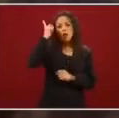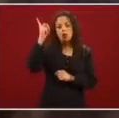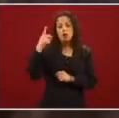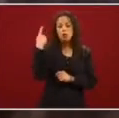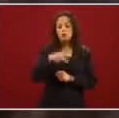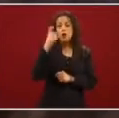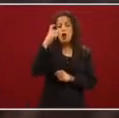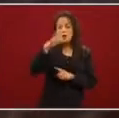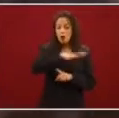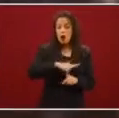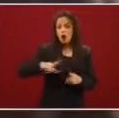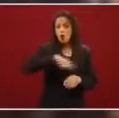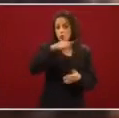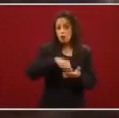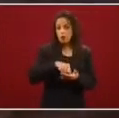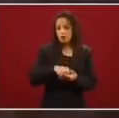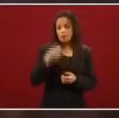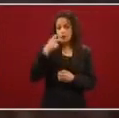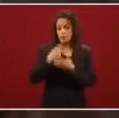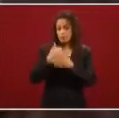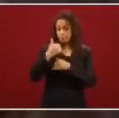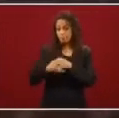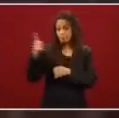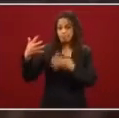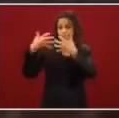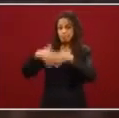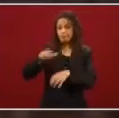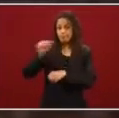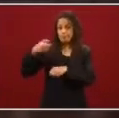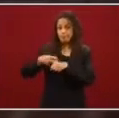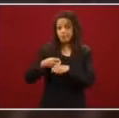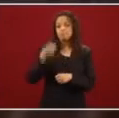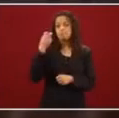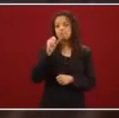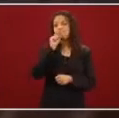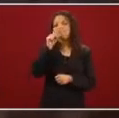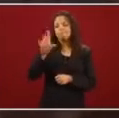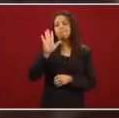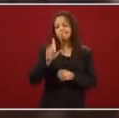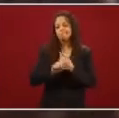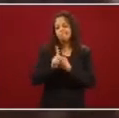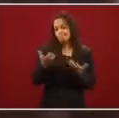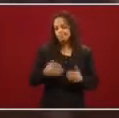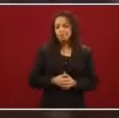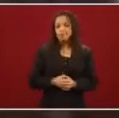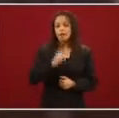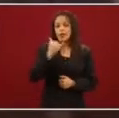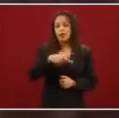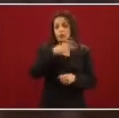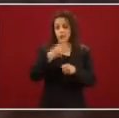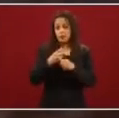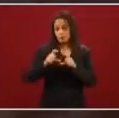región. Entonces, este megaproyecto de Constellation Brands seguramente va para ese punto. Y en la segunda pregunta, no